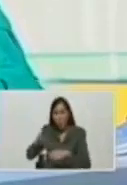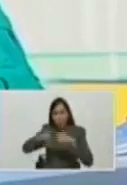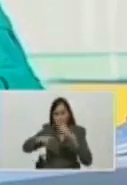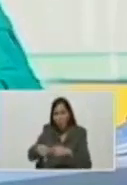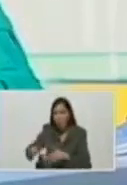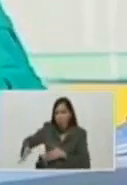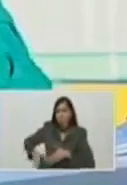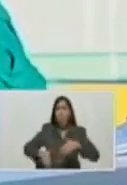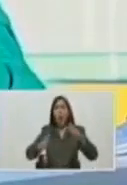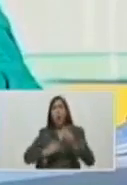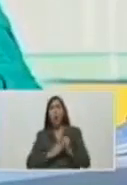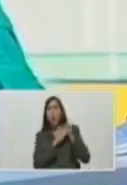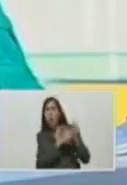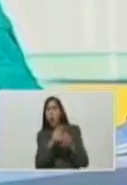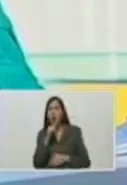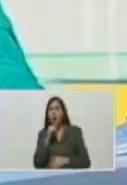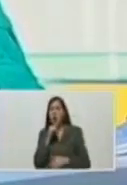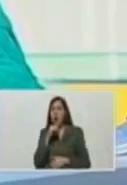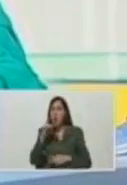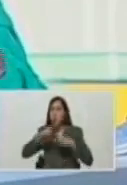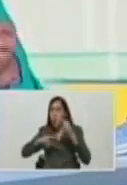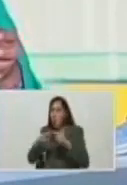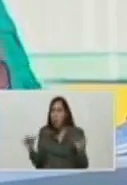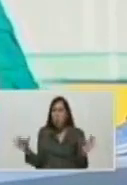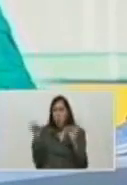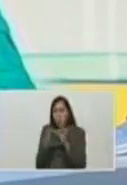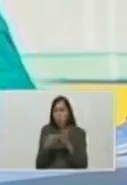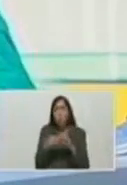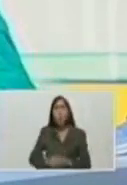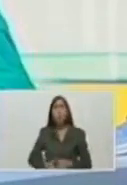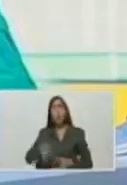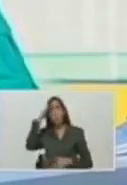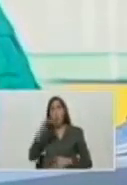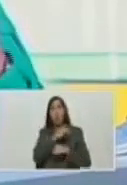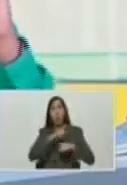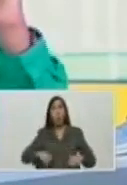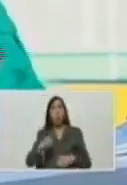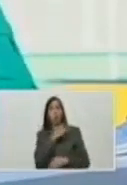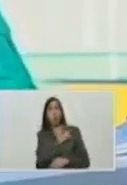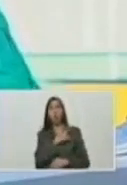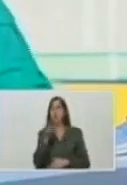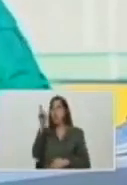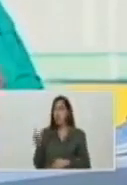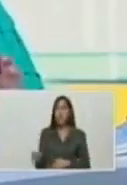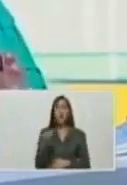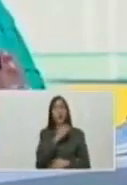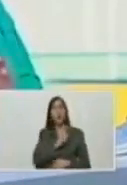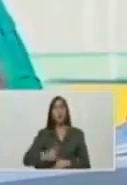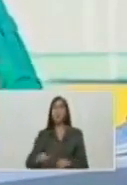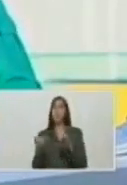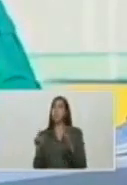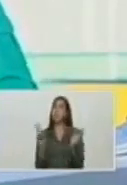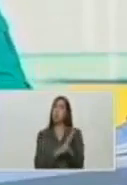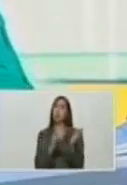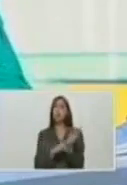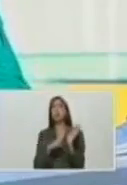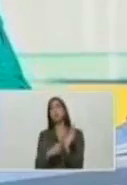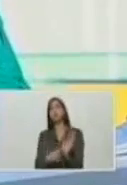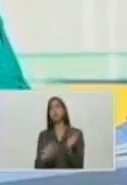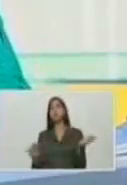de los Próceres. Los Ilustres, para unir el ejército con la universidad. Marcos Pérez Jiménez. Es la verdad. Más allá de